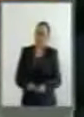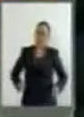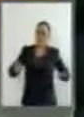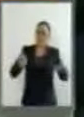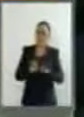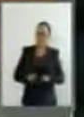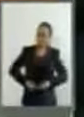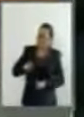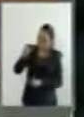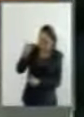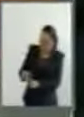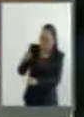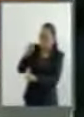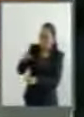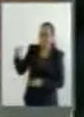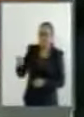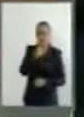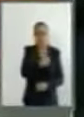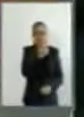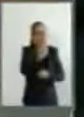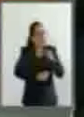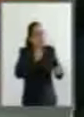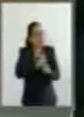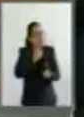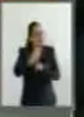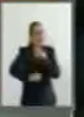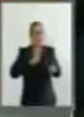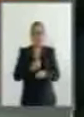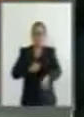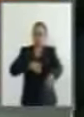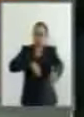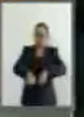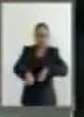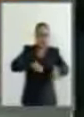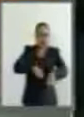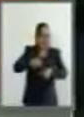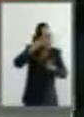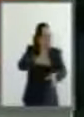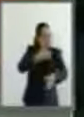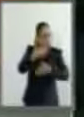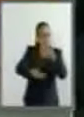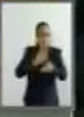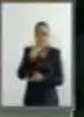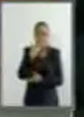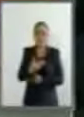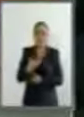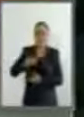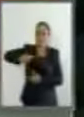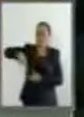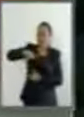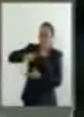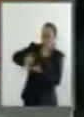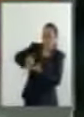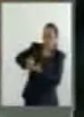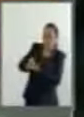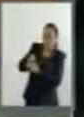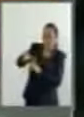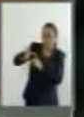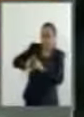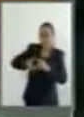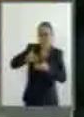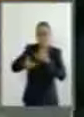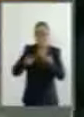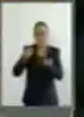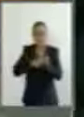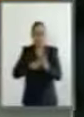como lo demostró todos estos años con su trabajo. Las comisiones que tuvimos que dictaminar, como en